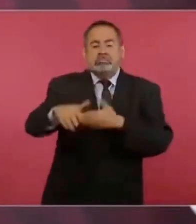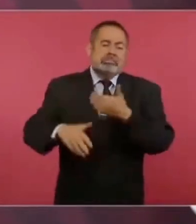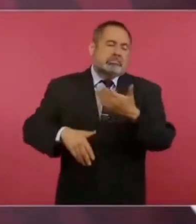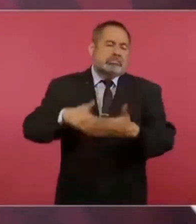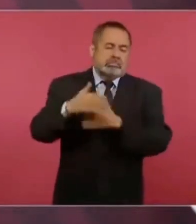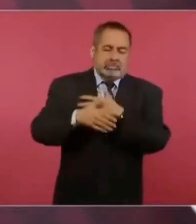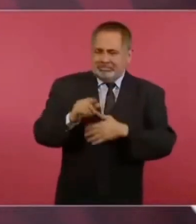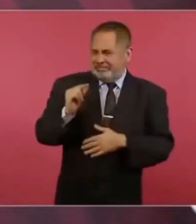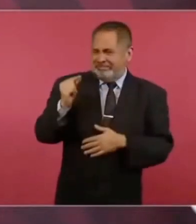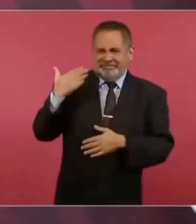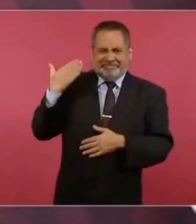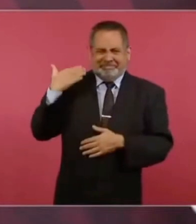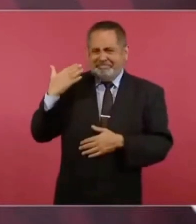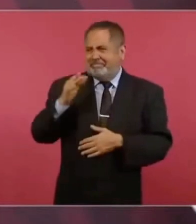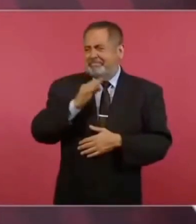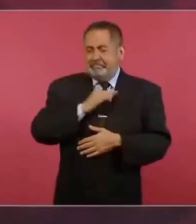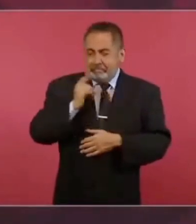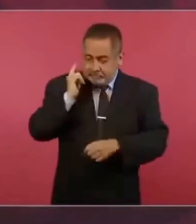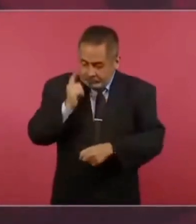hace